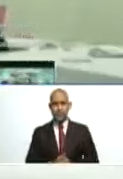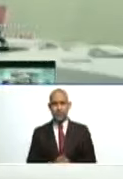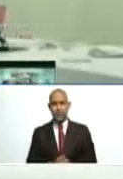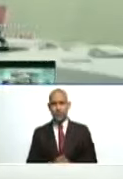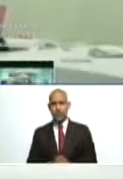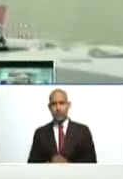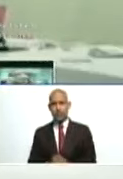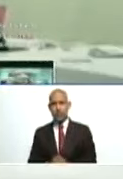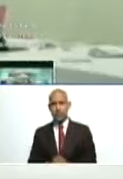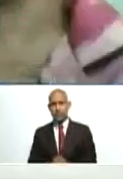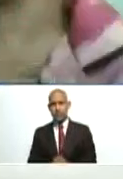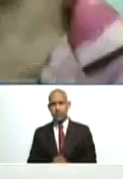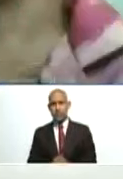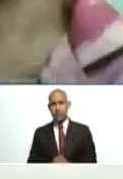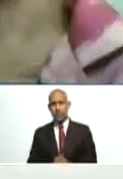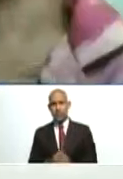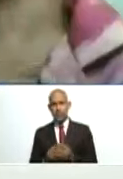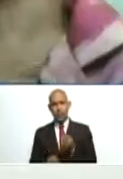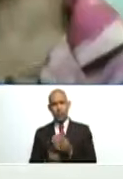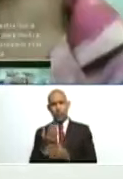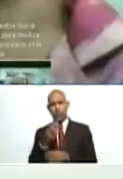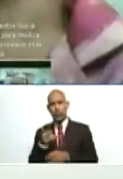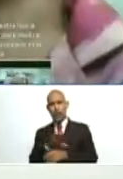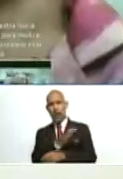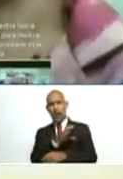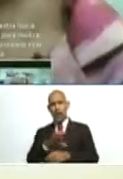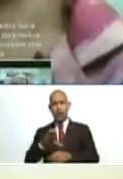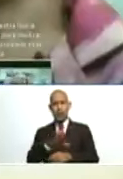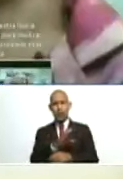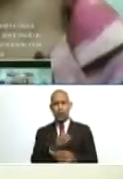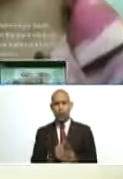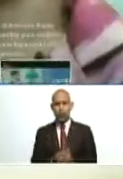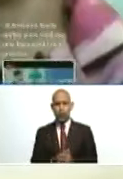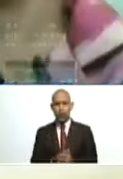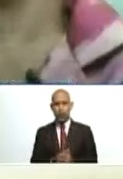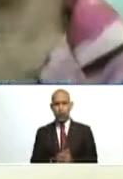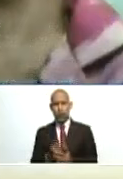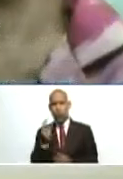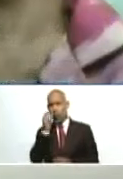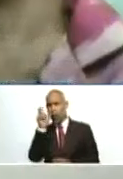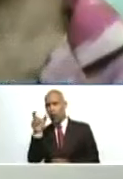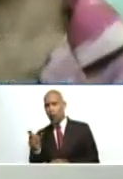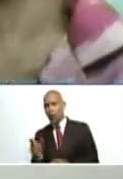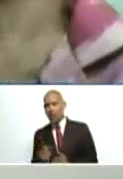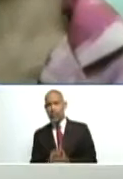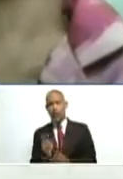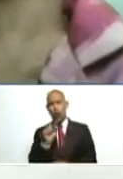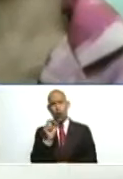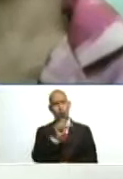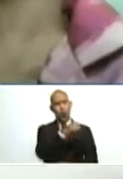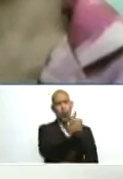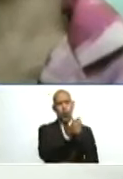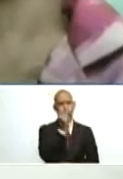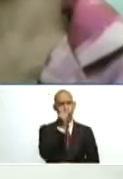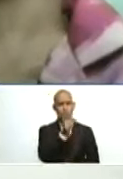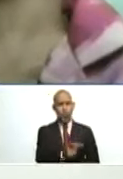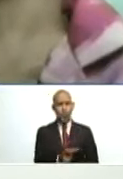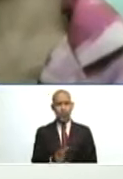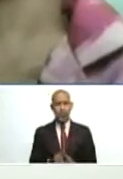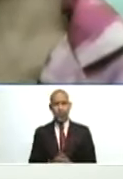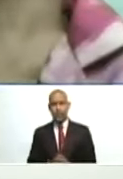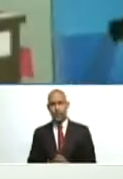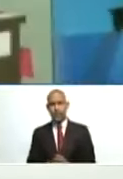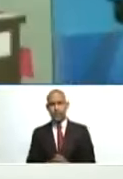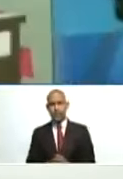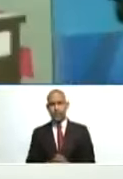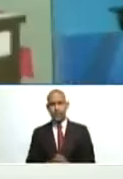Ya la creación de música no está en manos de un Iván Pérez Rossi o una Cecilia Toc. ¿Ah?